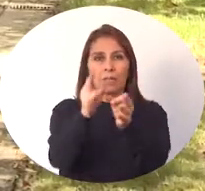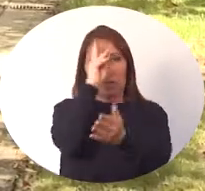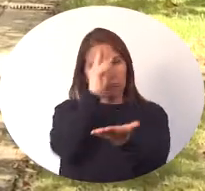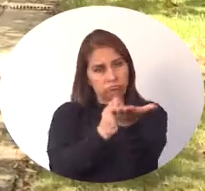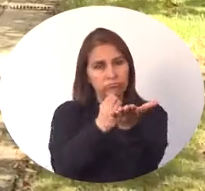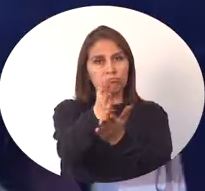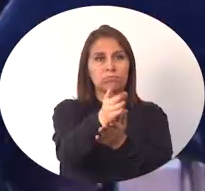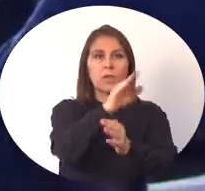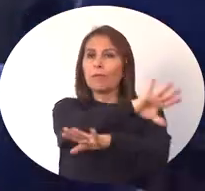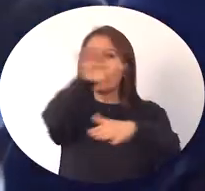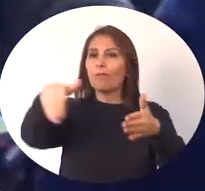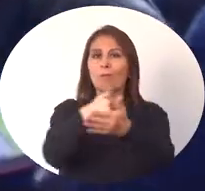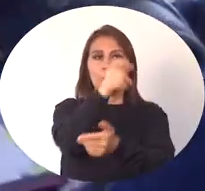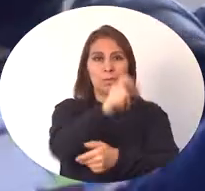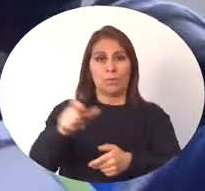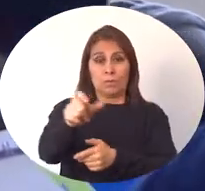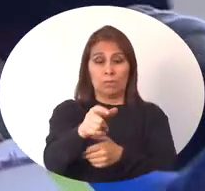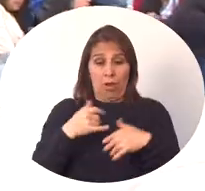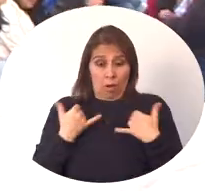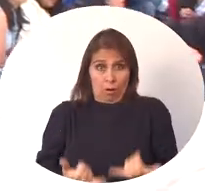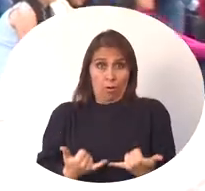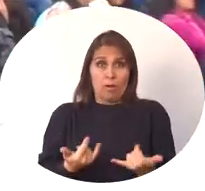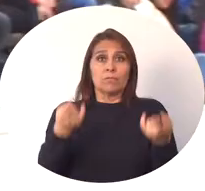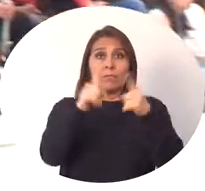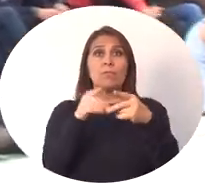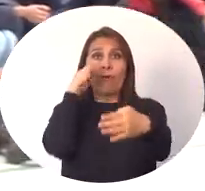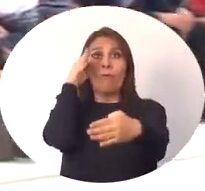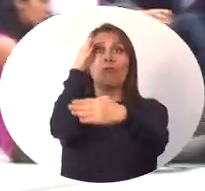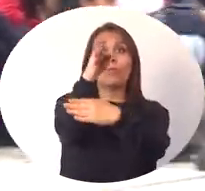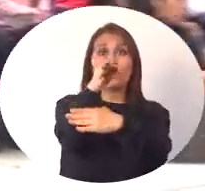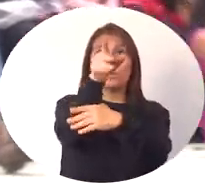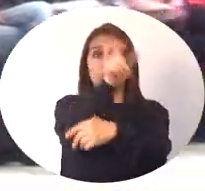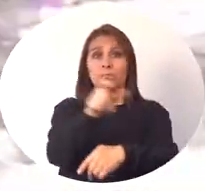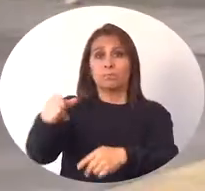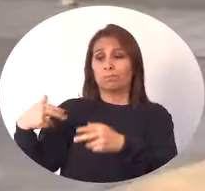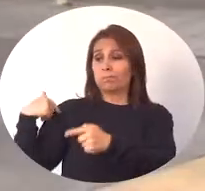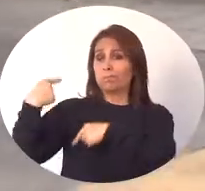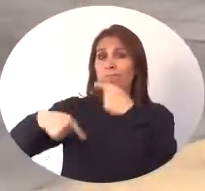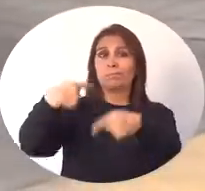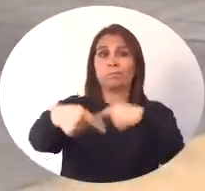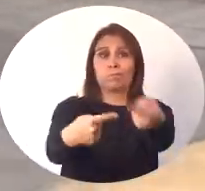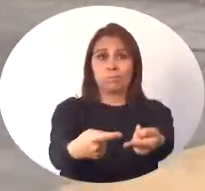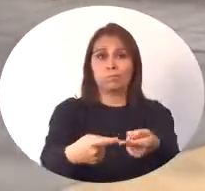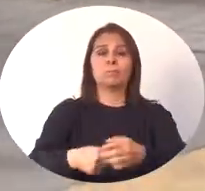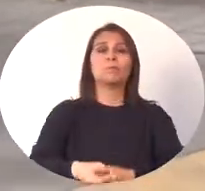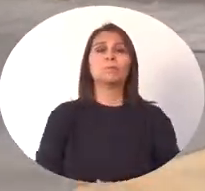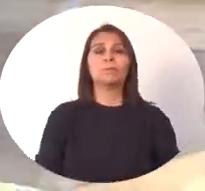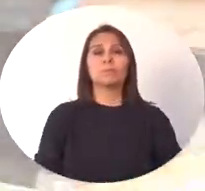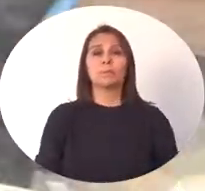para todos, no solo en el presente, sino para las futuras generaciones.